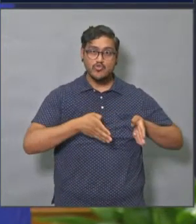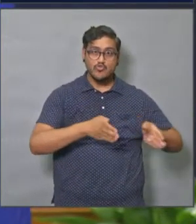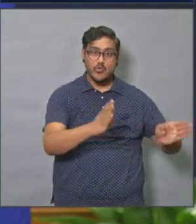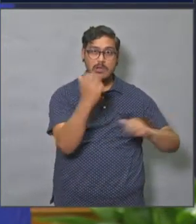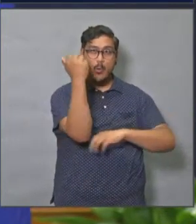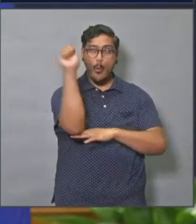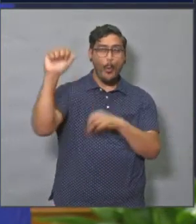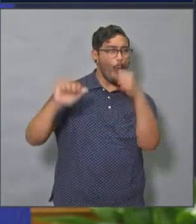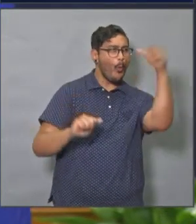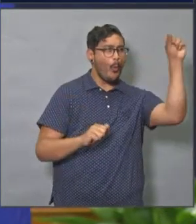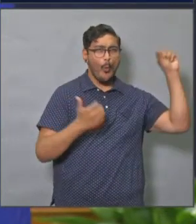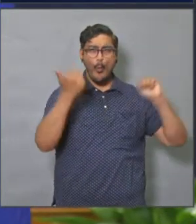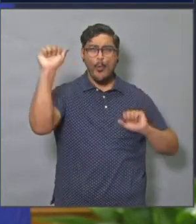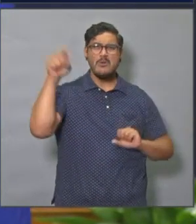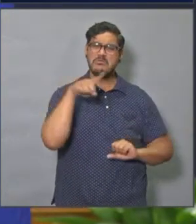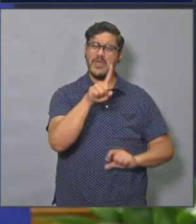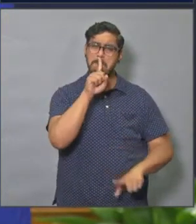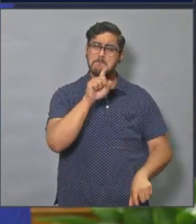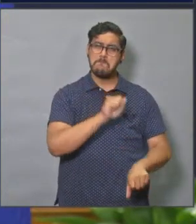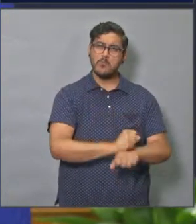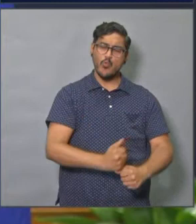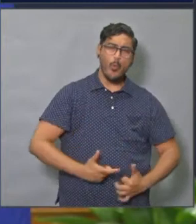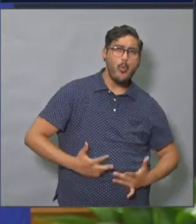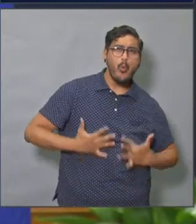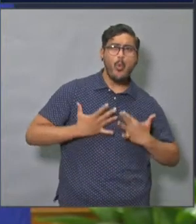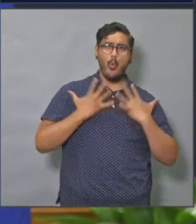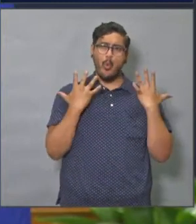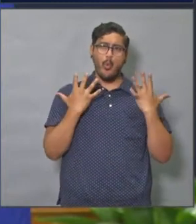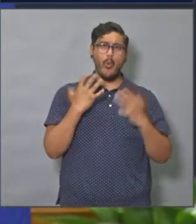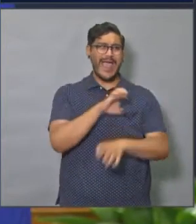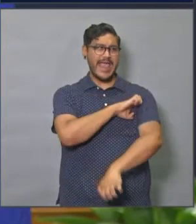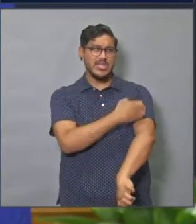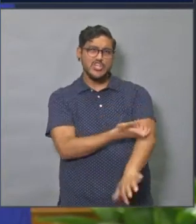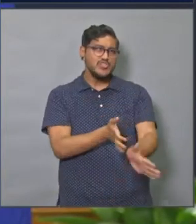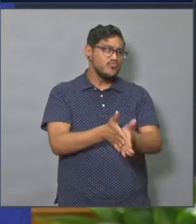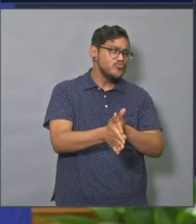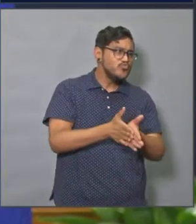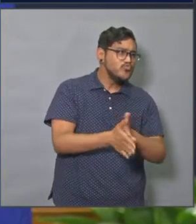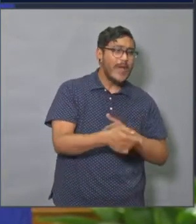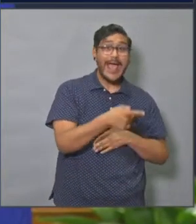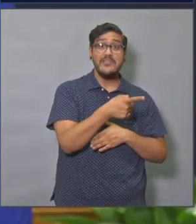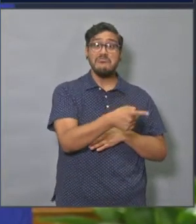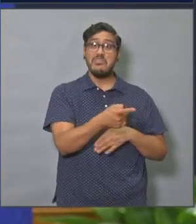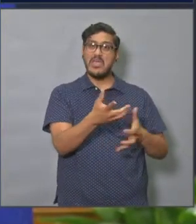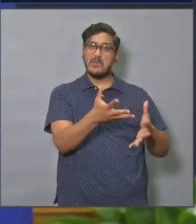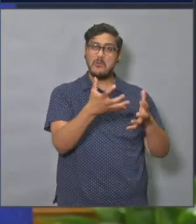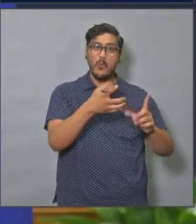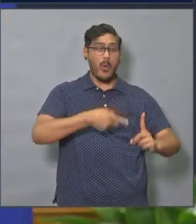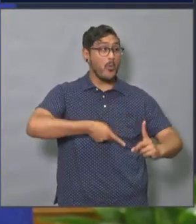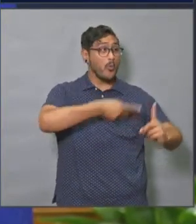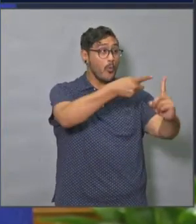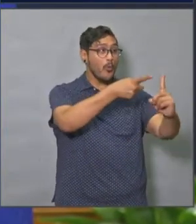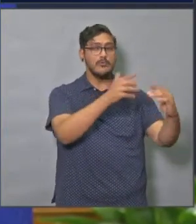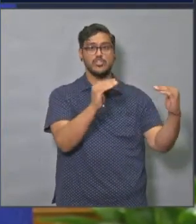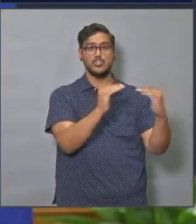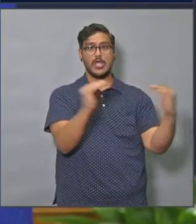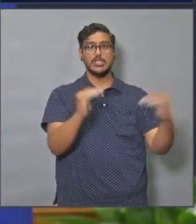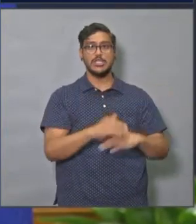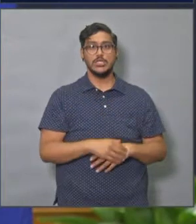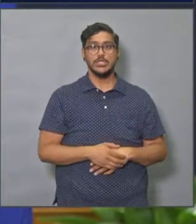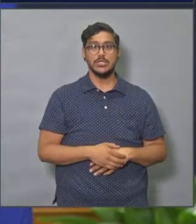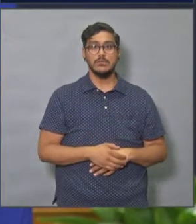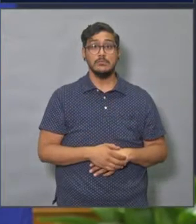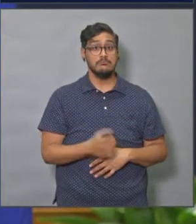tanta energía y están comprometidos en la justicia. Todos nosotros podemos escuchar